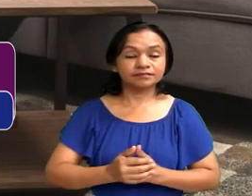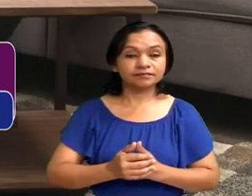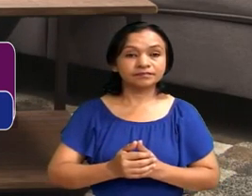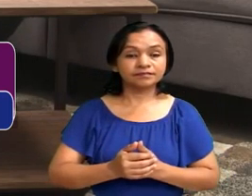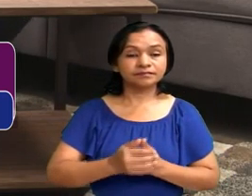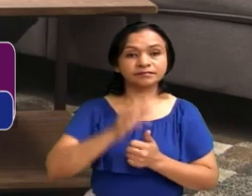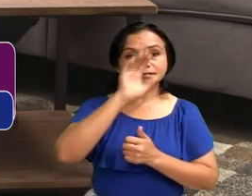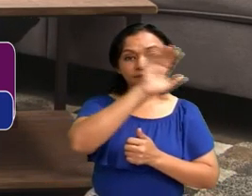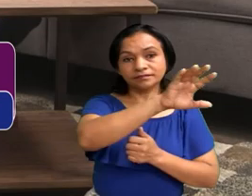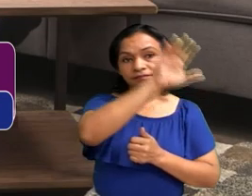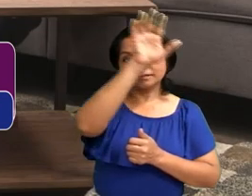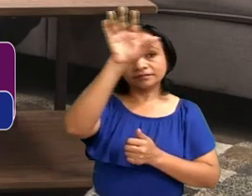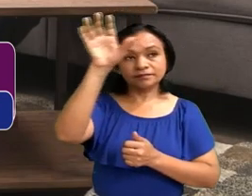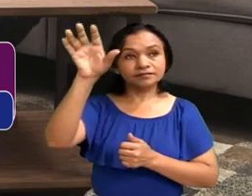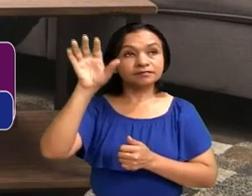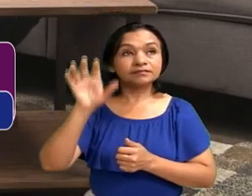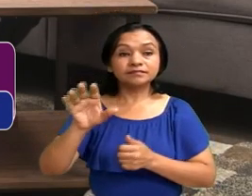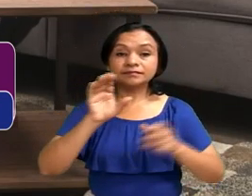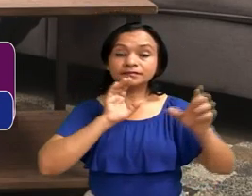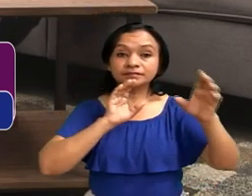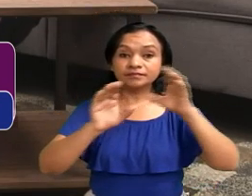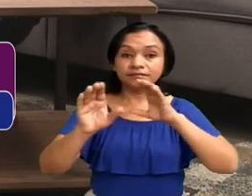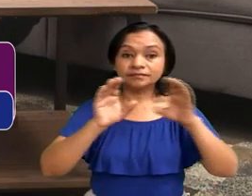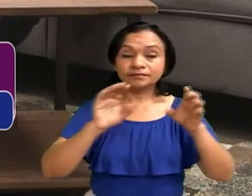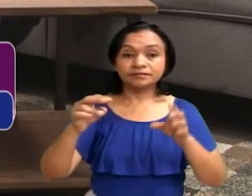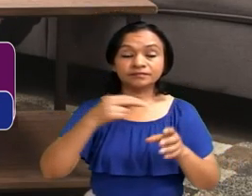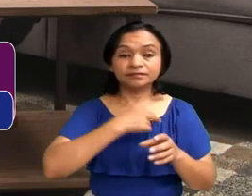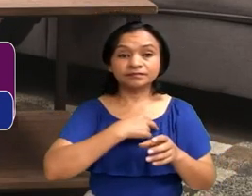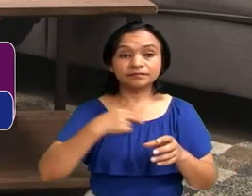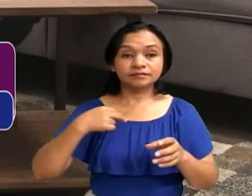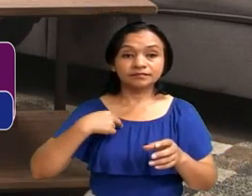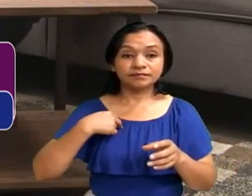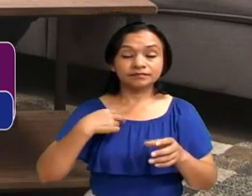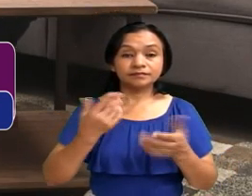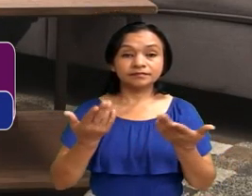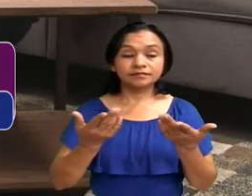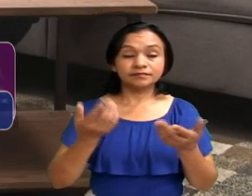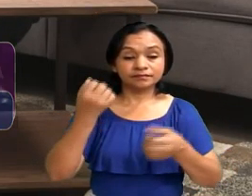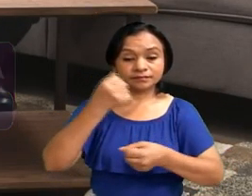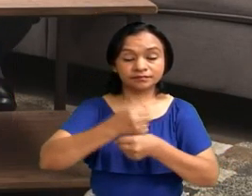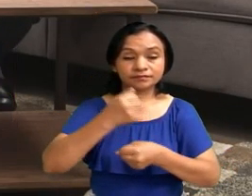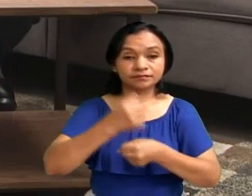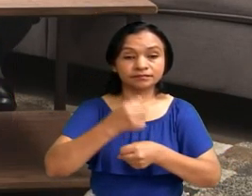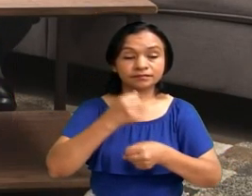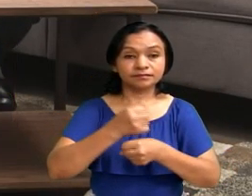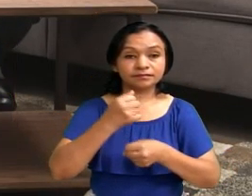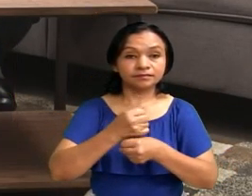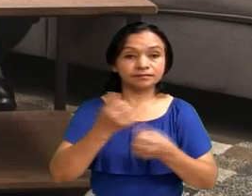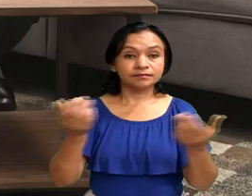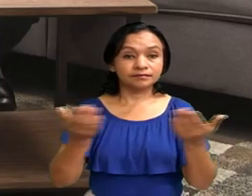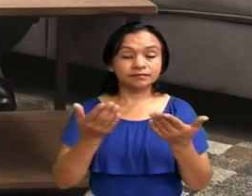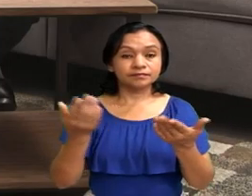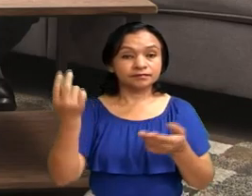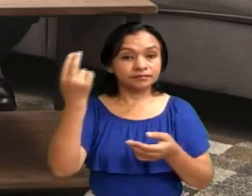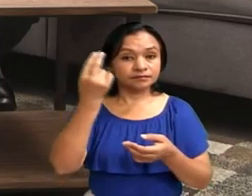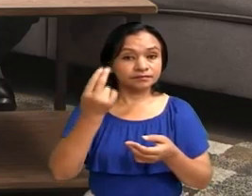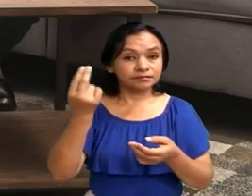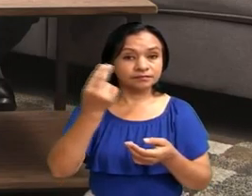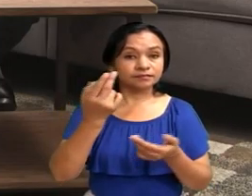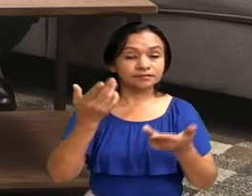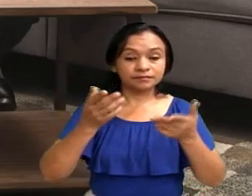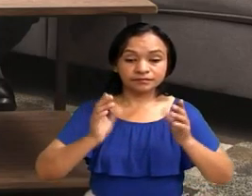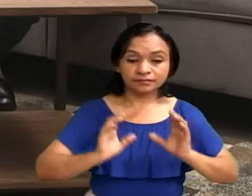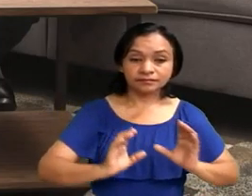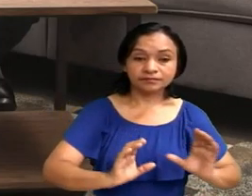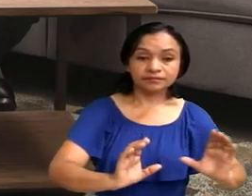de los departamentos y dentro de la comunicación que se hace a través de esa lógica de trabajo interinstitucional, el uso eficiente en las calles,